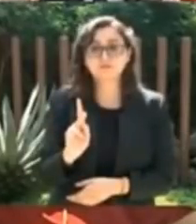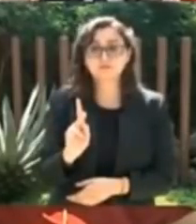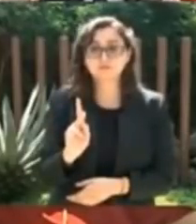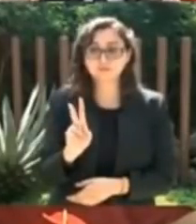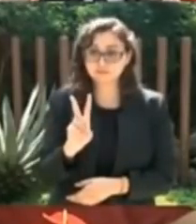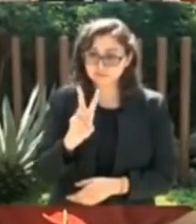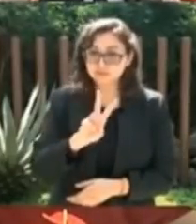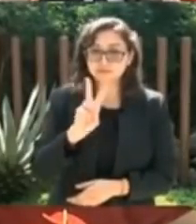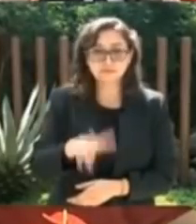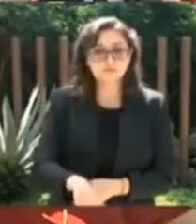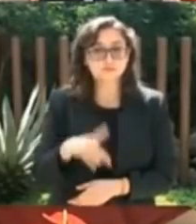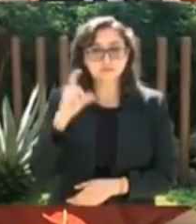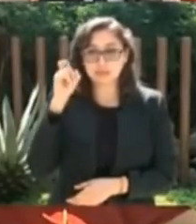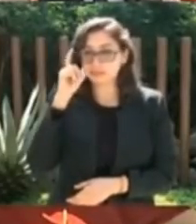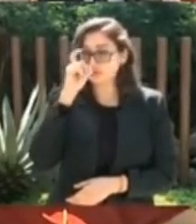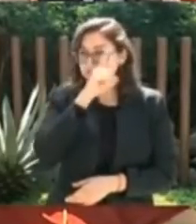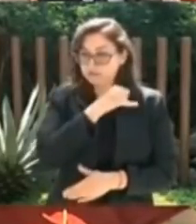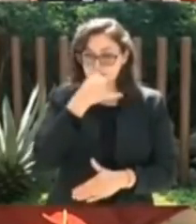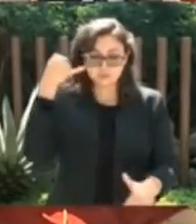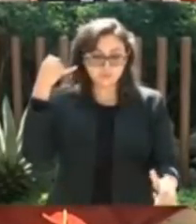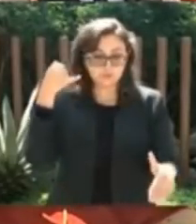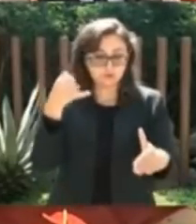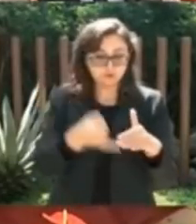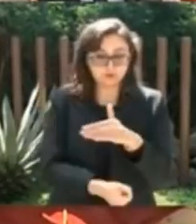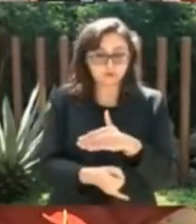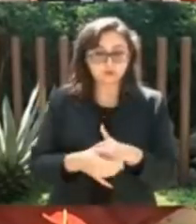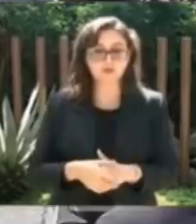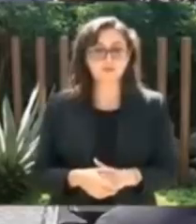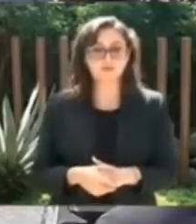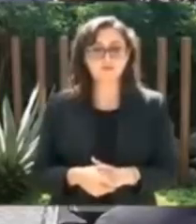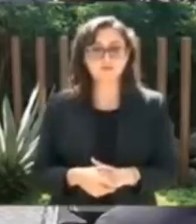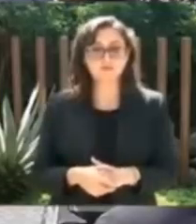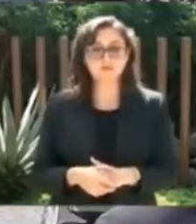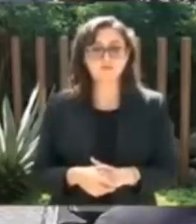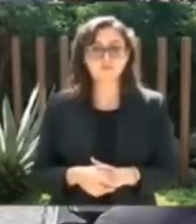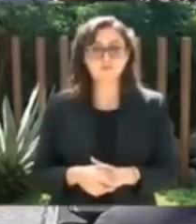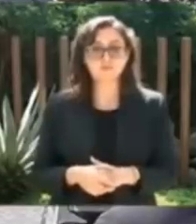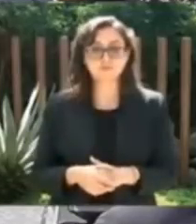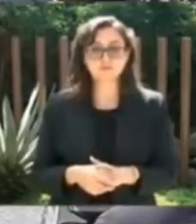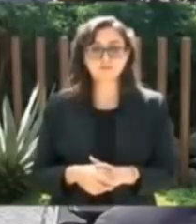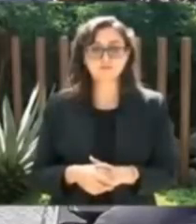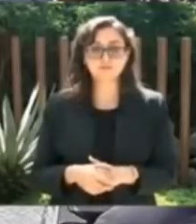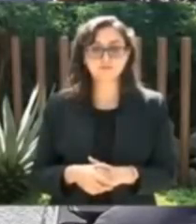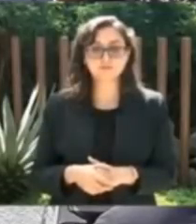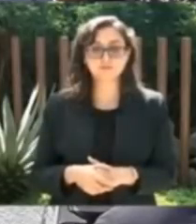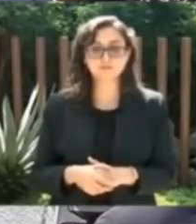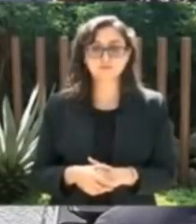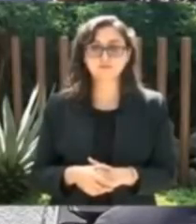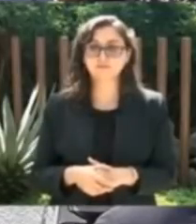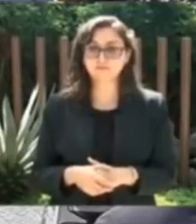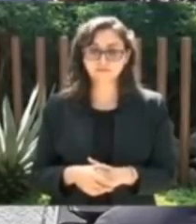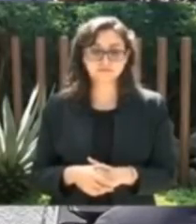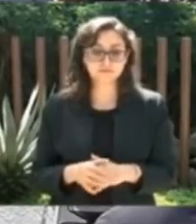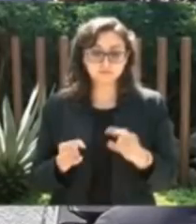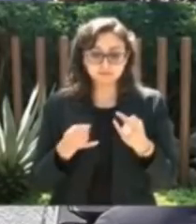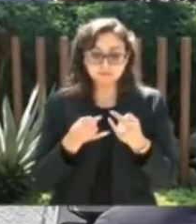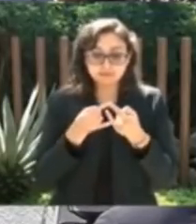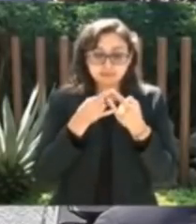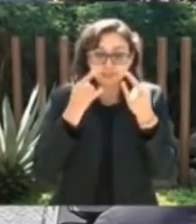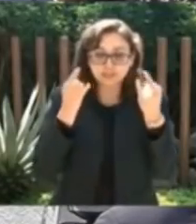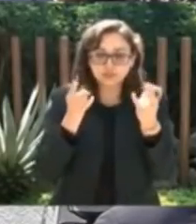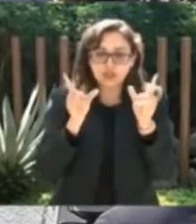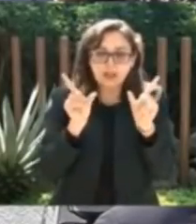mucho rigor académico. La historia mínima, que coincido, no es tan